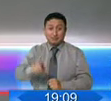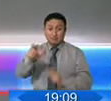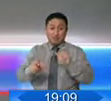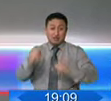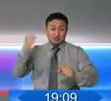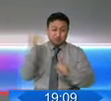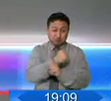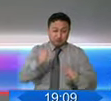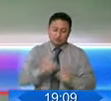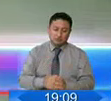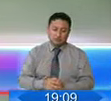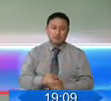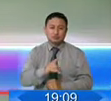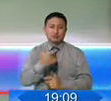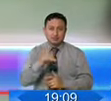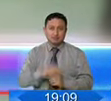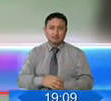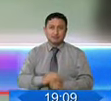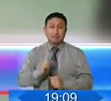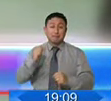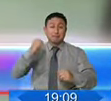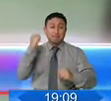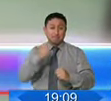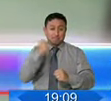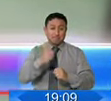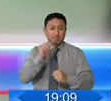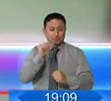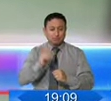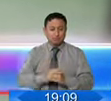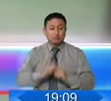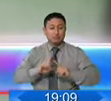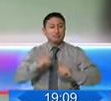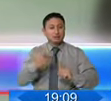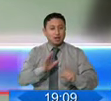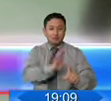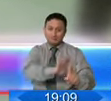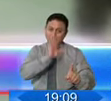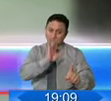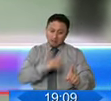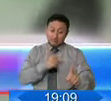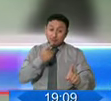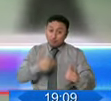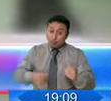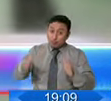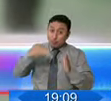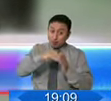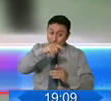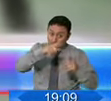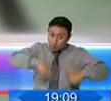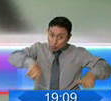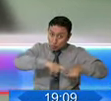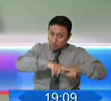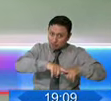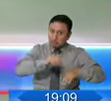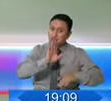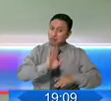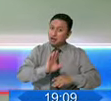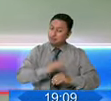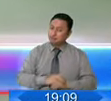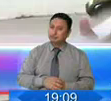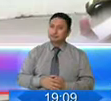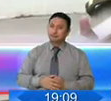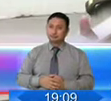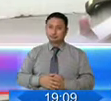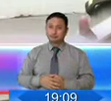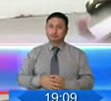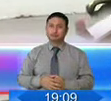justicia. Los pillos recibieron un buen escarmiento. Están advertidos, si los vuelven a ver por la zona, las cosas serán